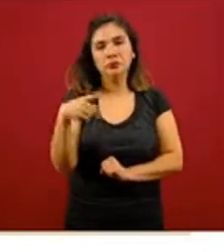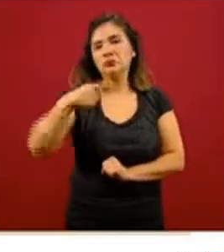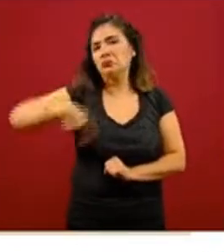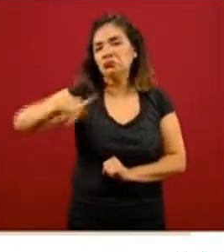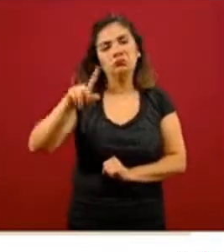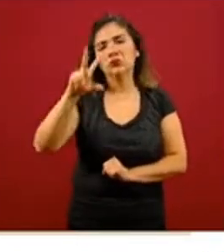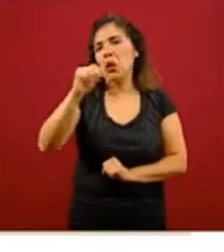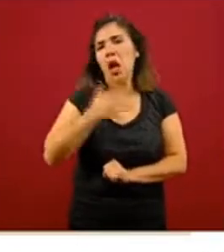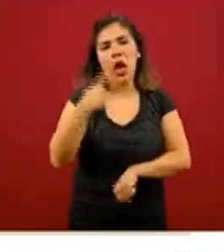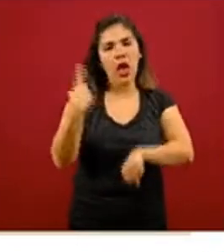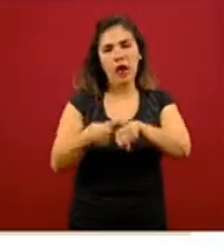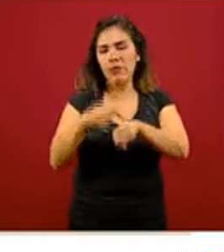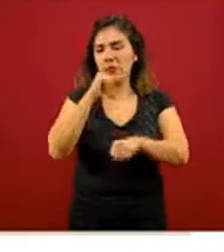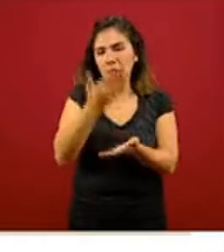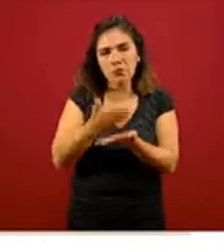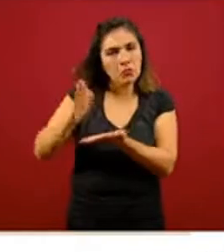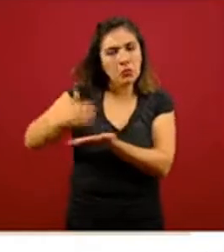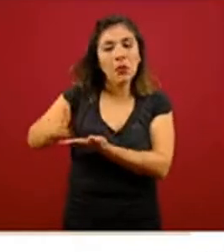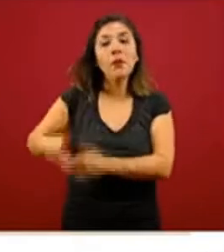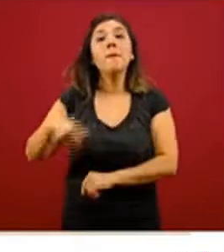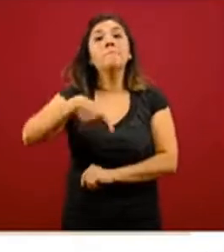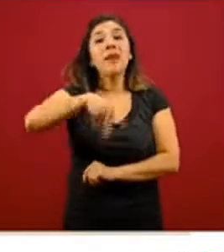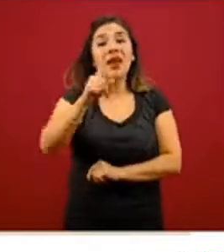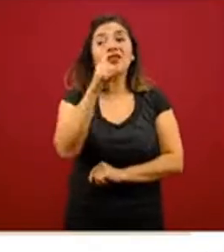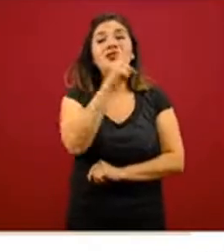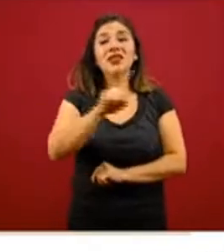a COVID-19, pero